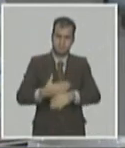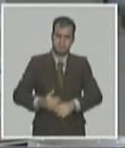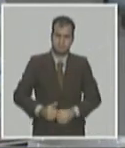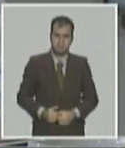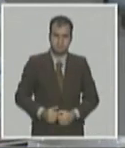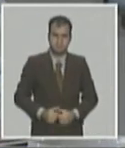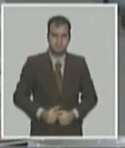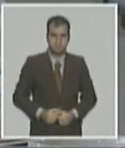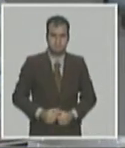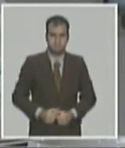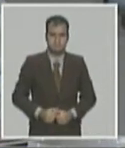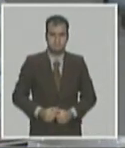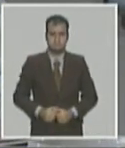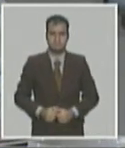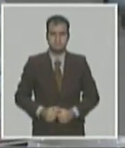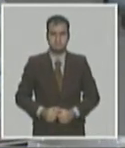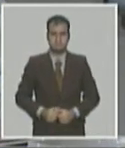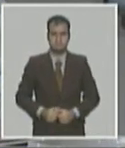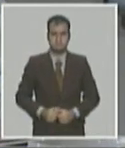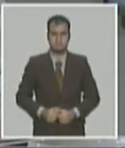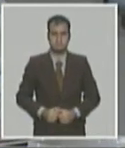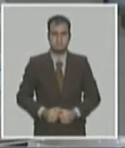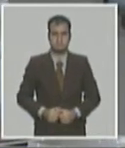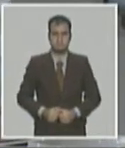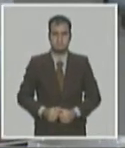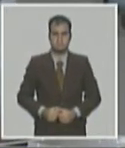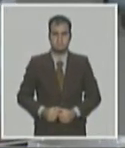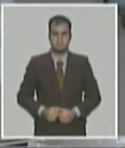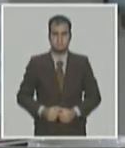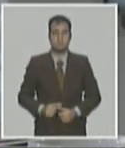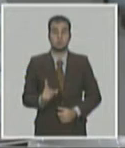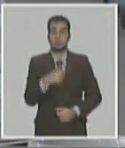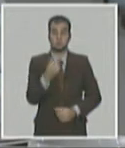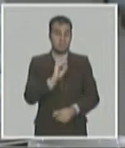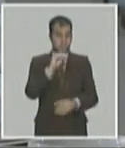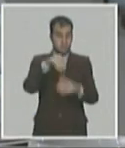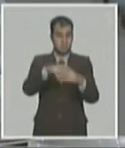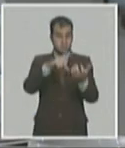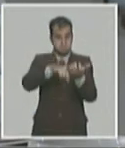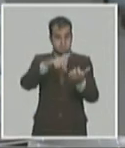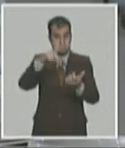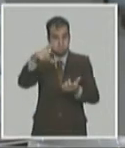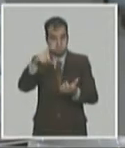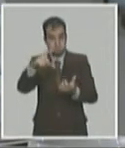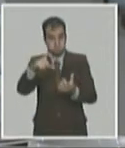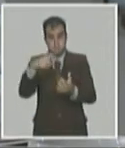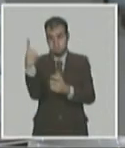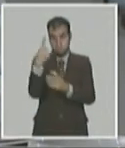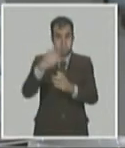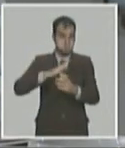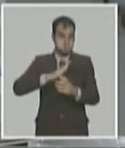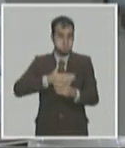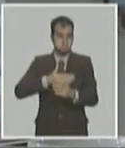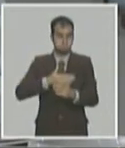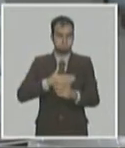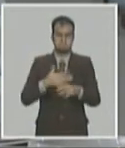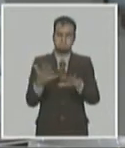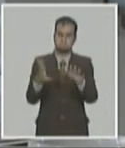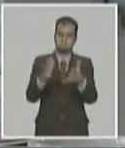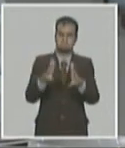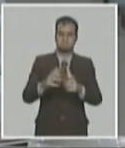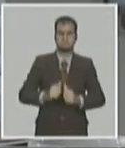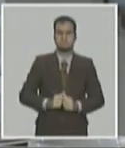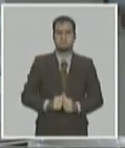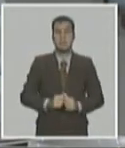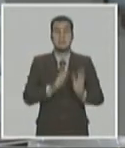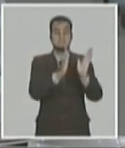nosotros en el propio secretariado del Comité Central y en el propio Buró Político, que tenían una frecuencia